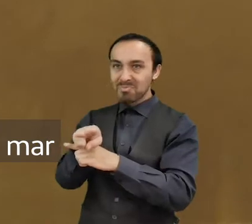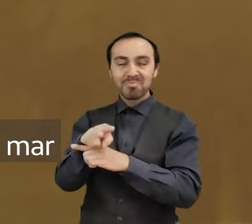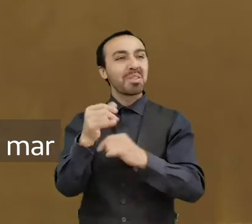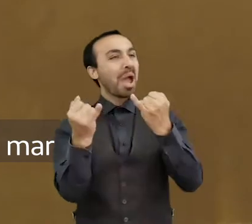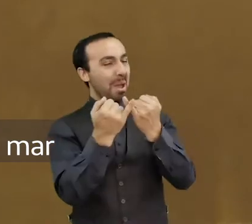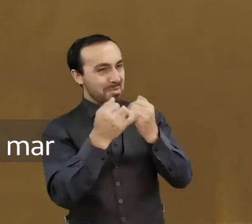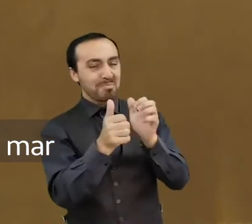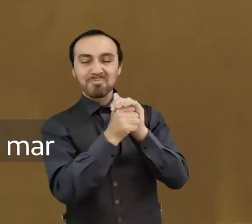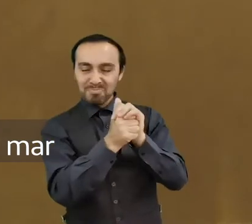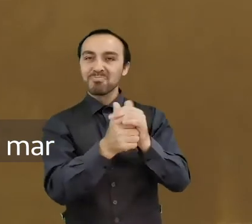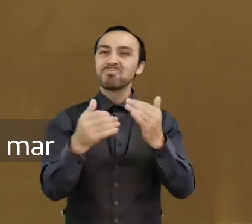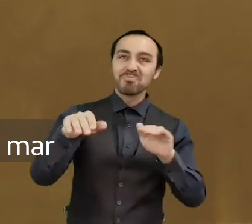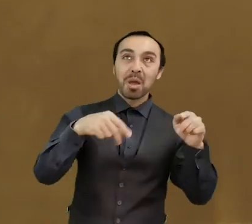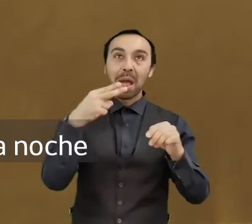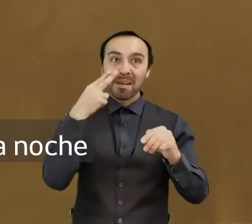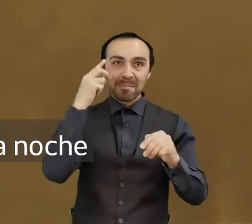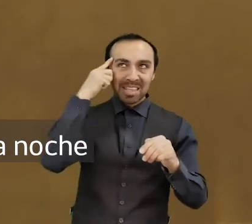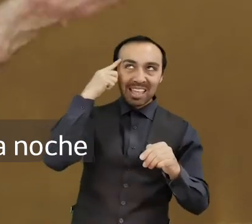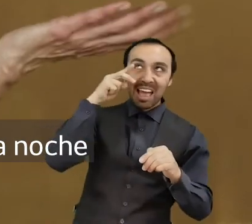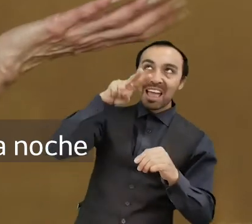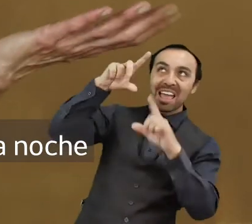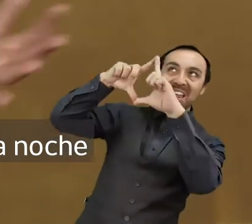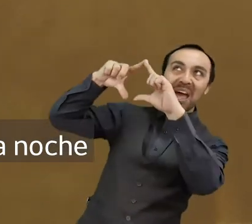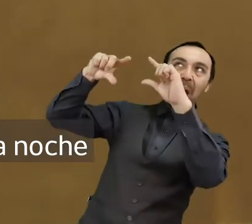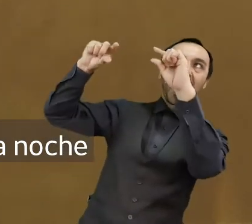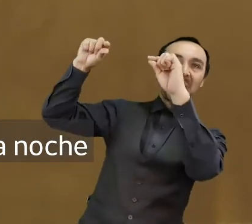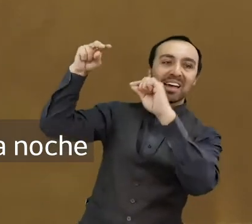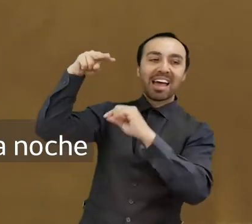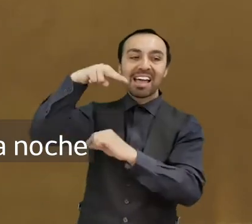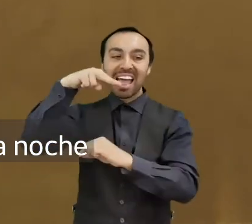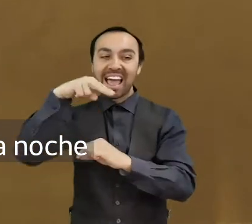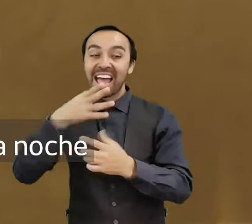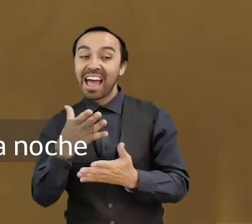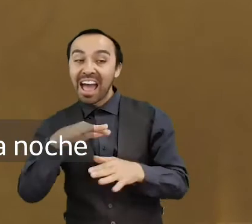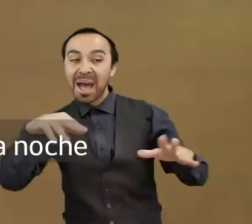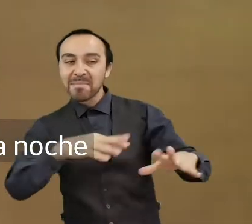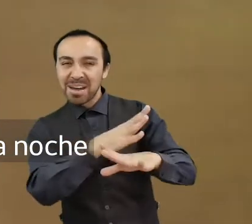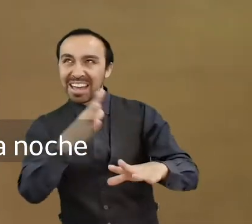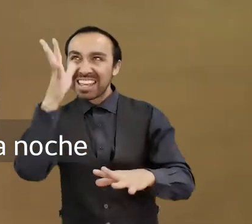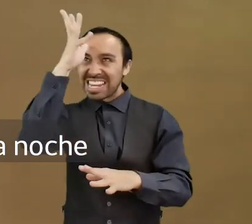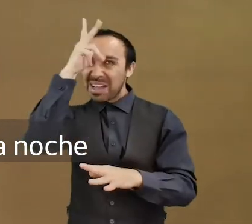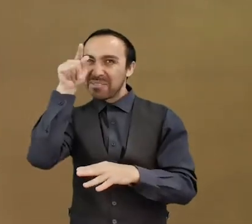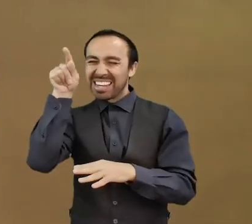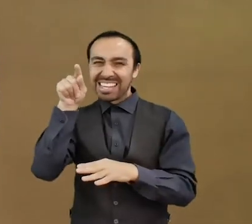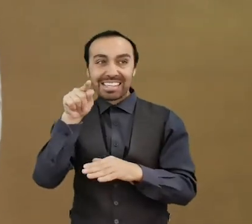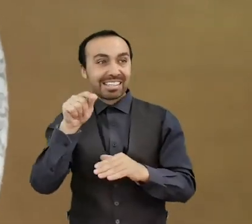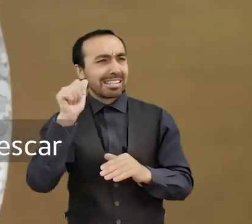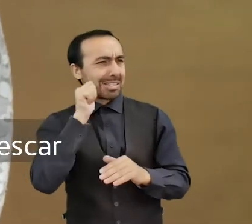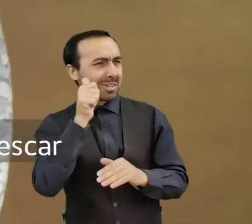creían que estaba enamorada del mar y todos los días se saludaban y se despedían al terminar la noche